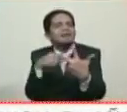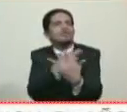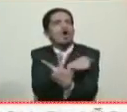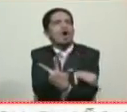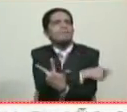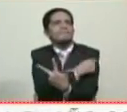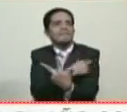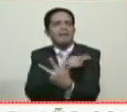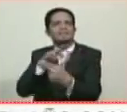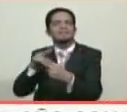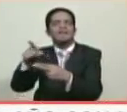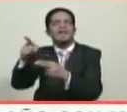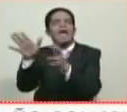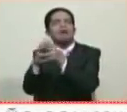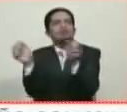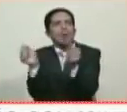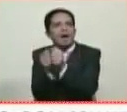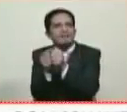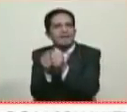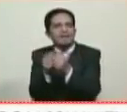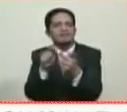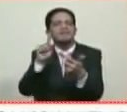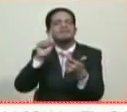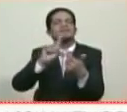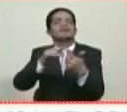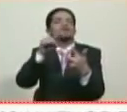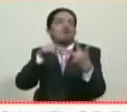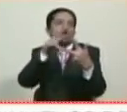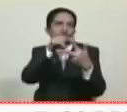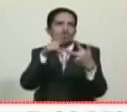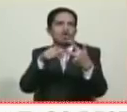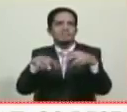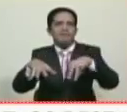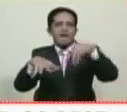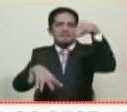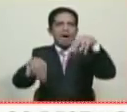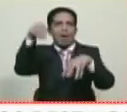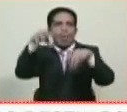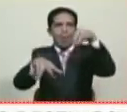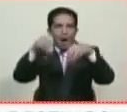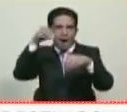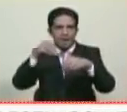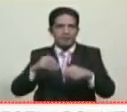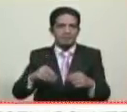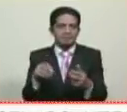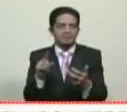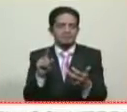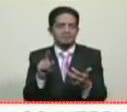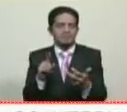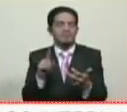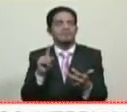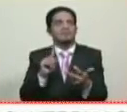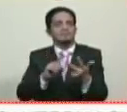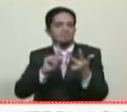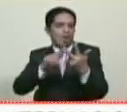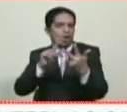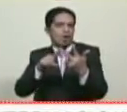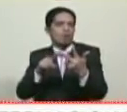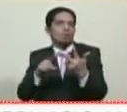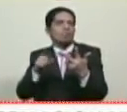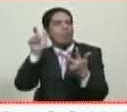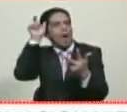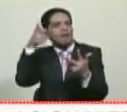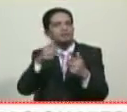de Guanta como el hospital de San Juan de los Morros, como la unidad de diálisis de Valle de la Pascua. Asimismo, ¿verdad?,